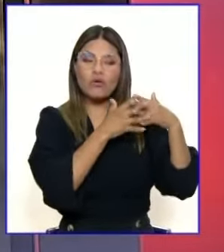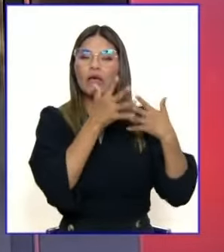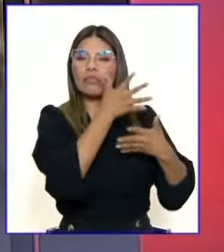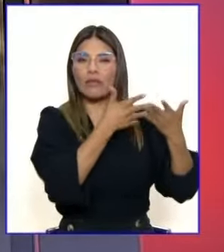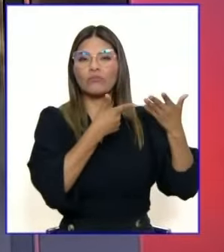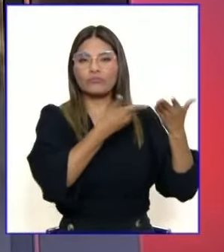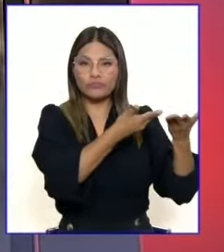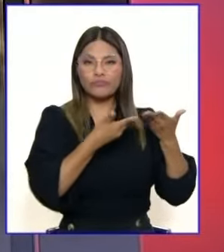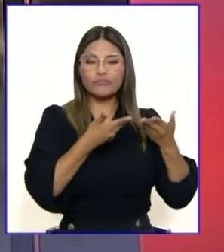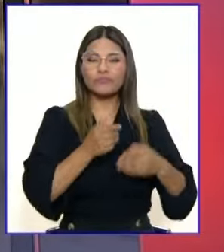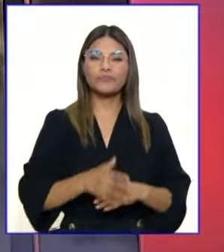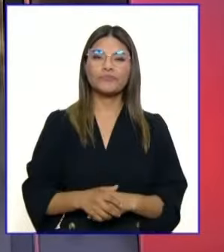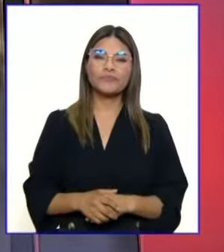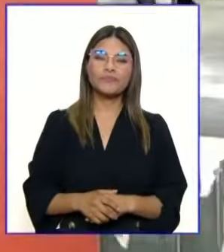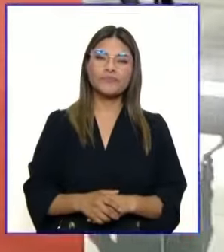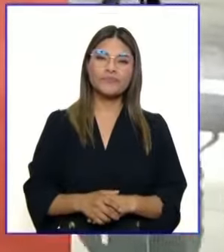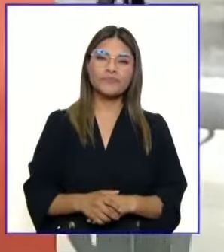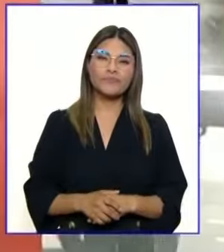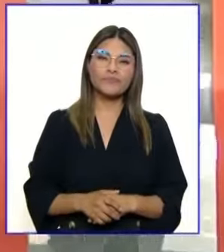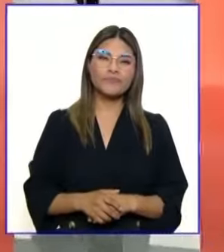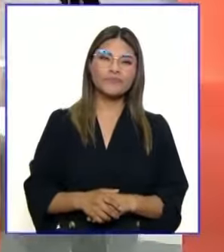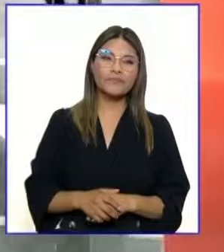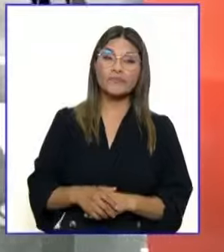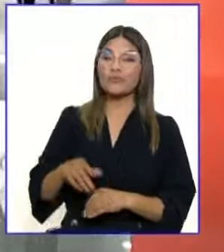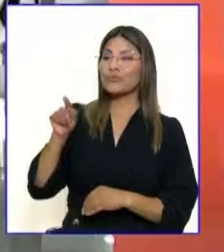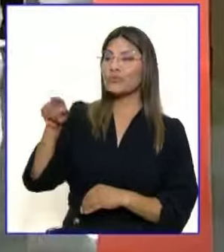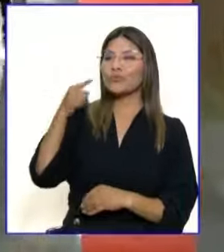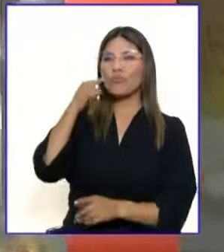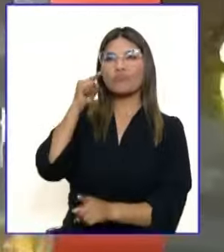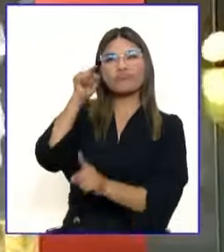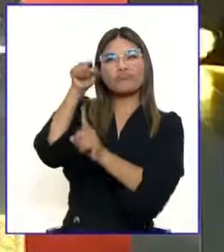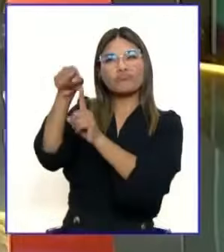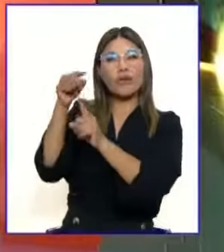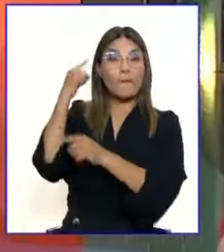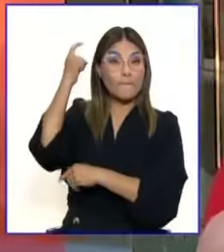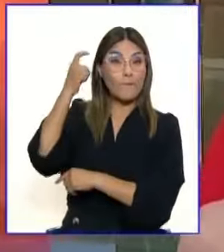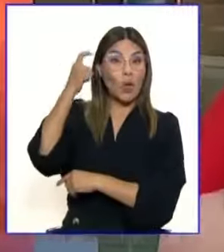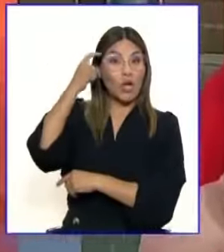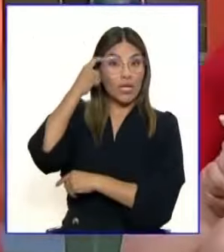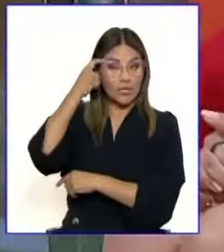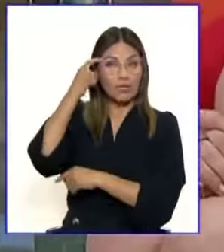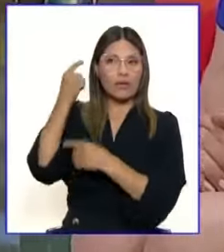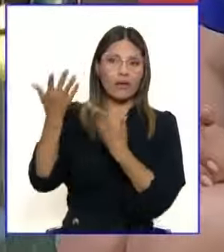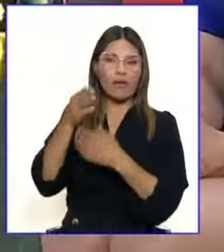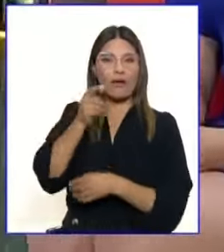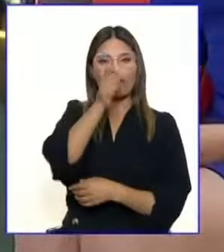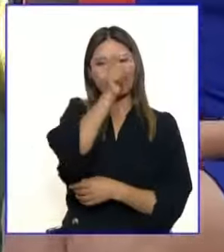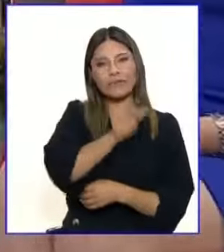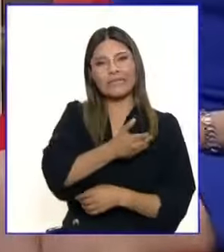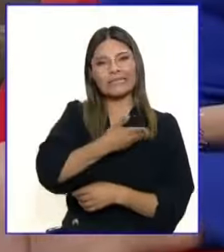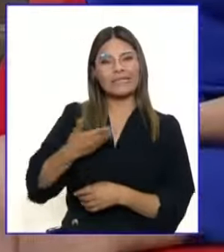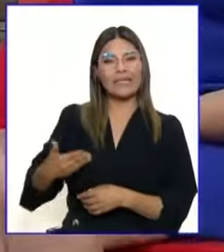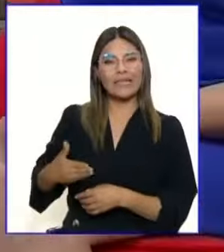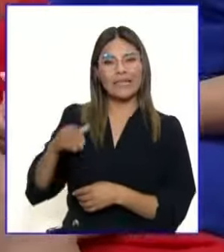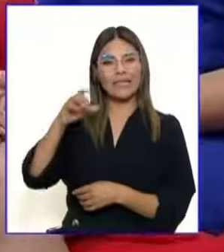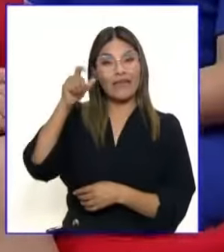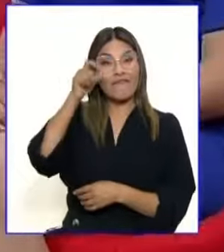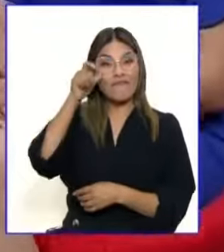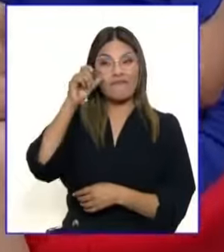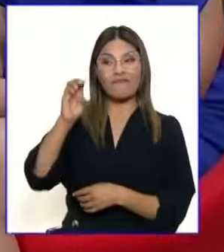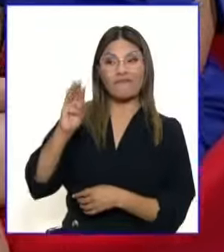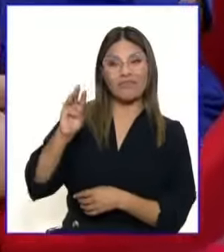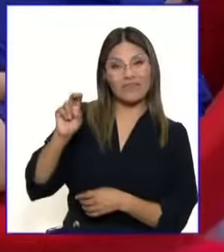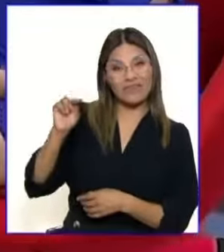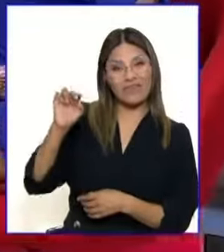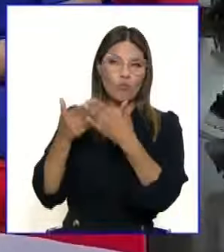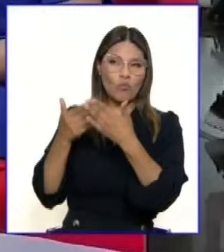socios. ¿Y cuál ha sido la visión de política exterior del presidente Biden de cara a la región de América Latina